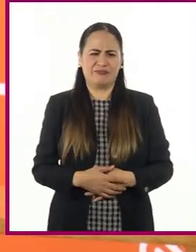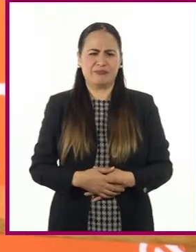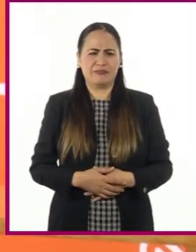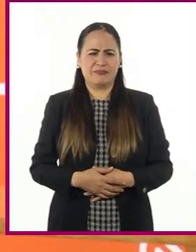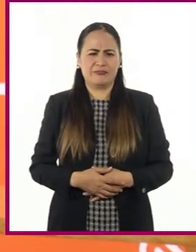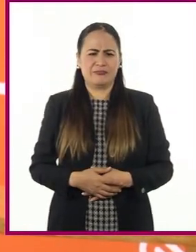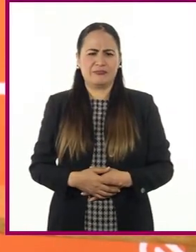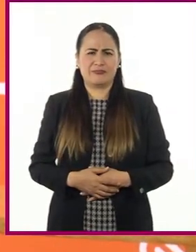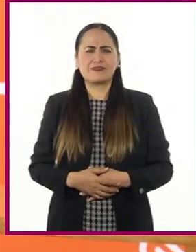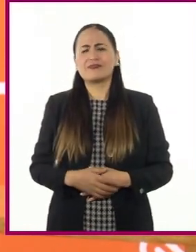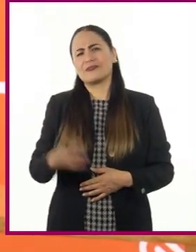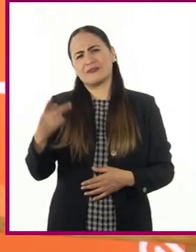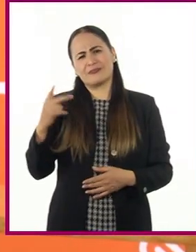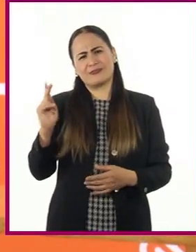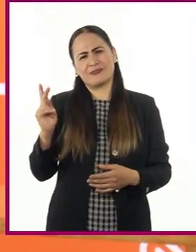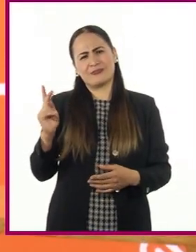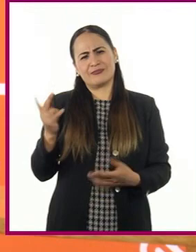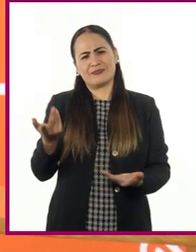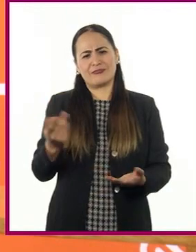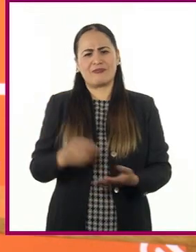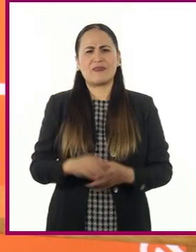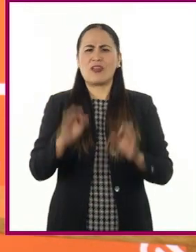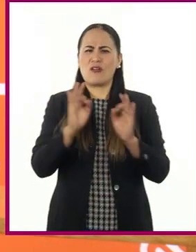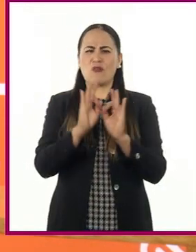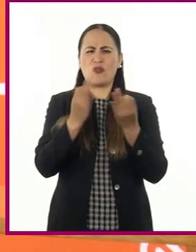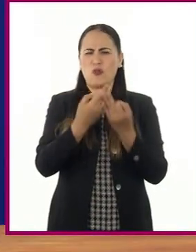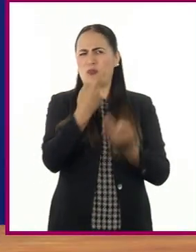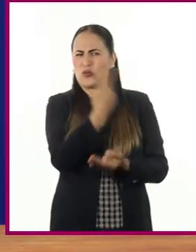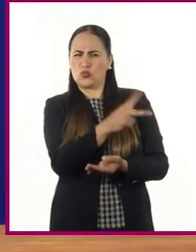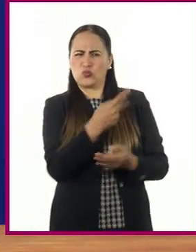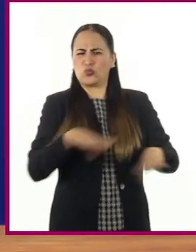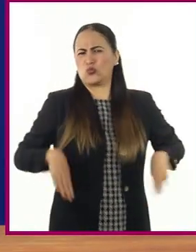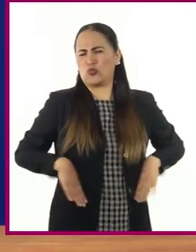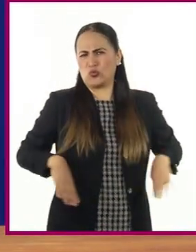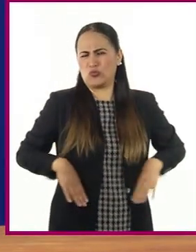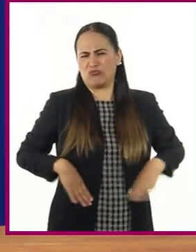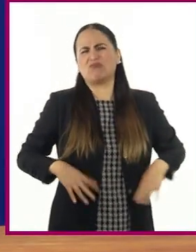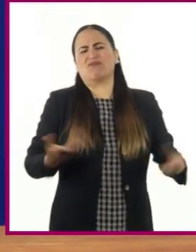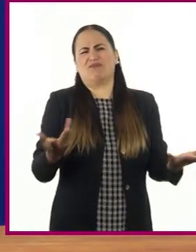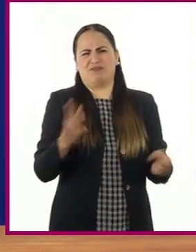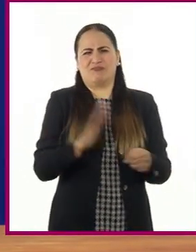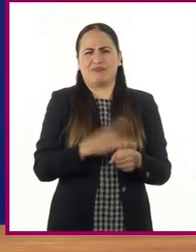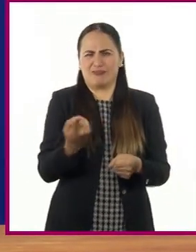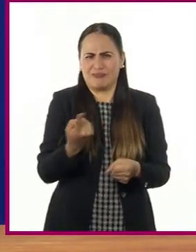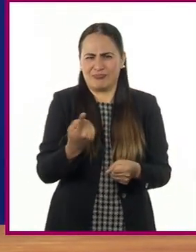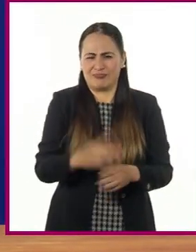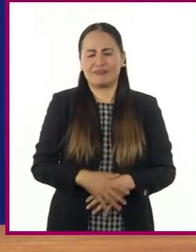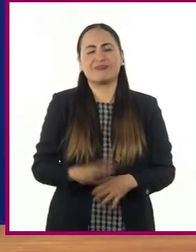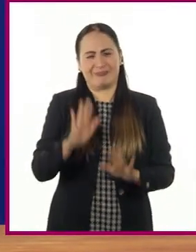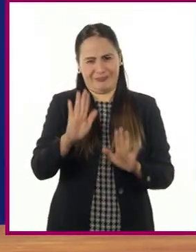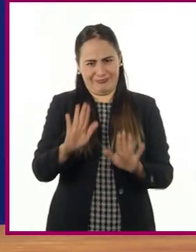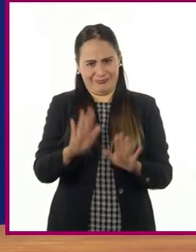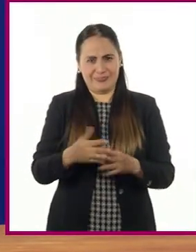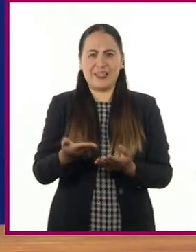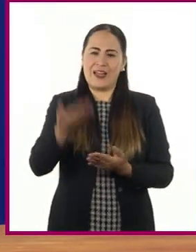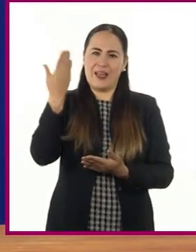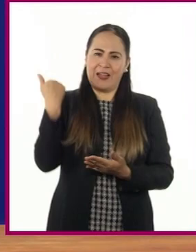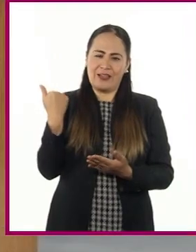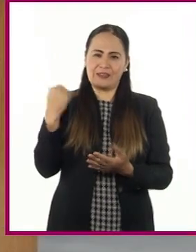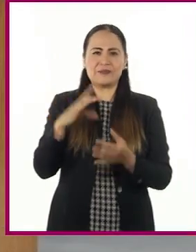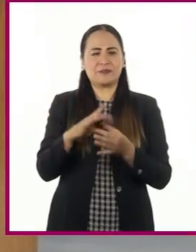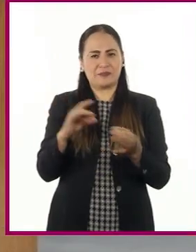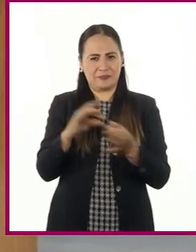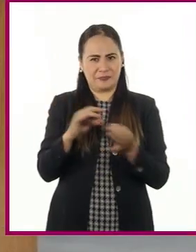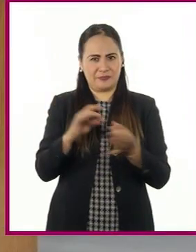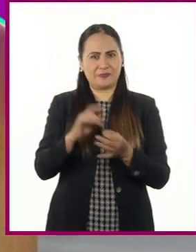debe esa forma de escribir? Muy buena pregunta. Vamos a revisar lo que se dice al respecto